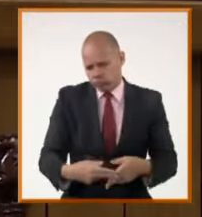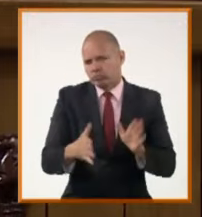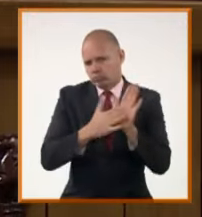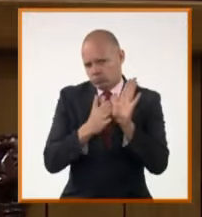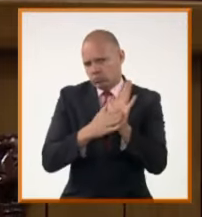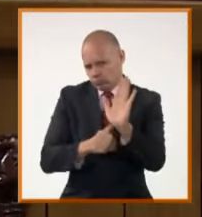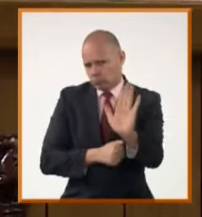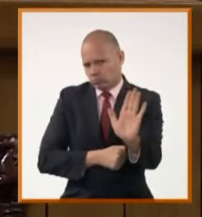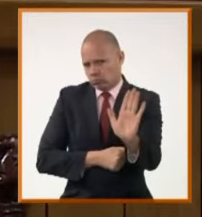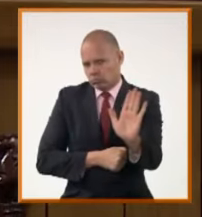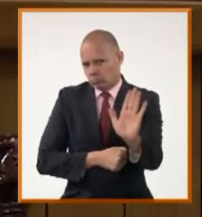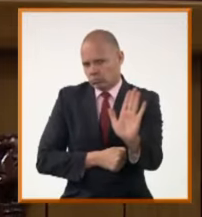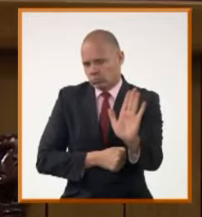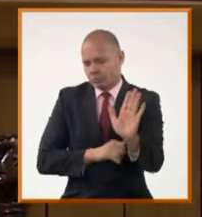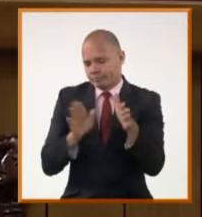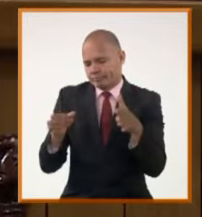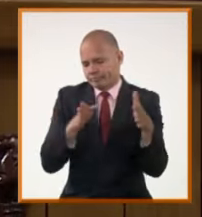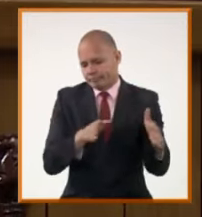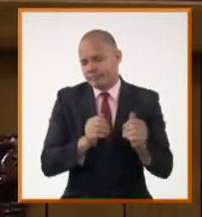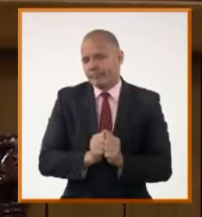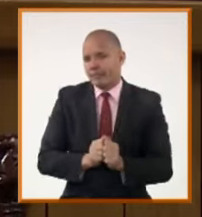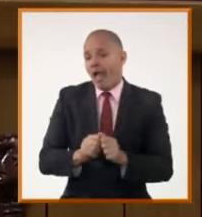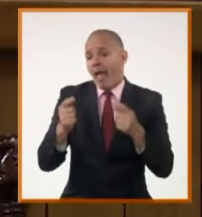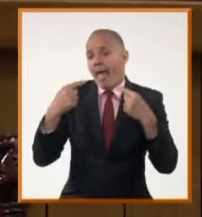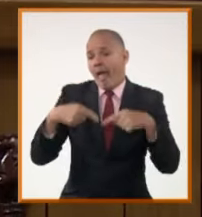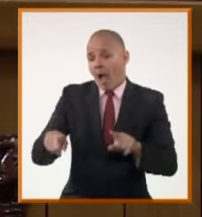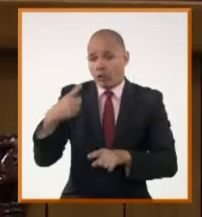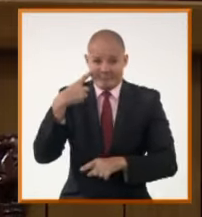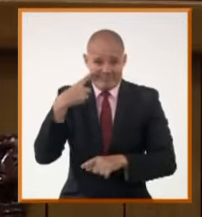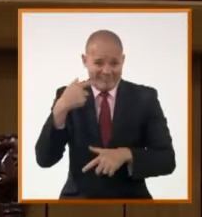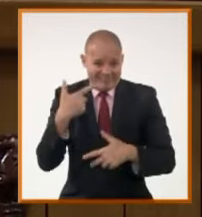vamos a corregir el tiempo en que se va